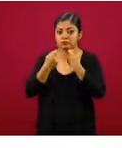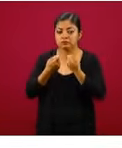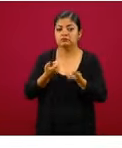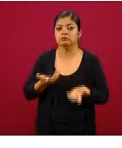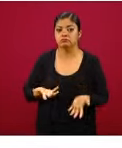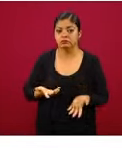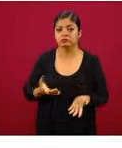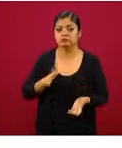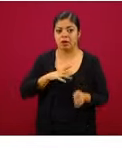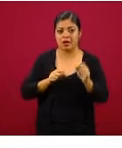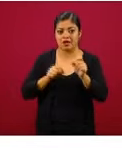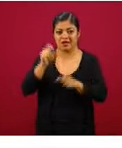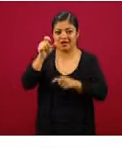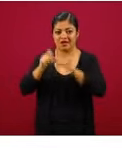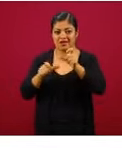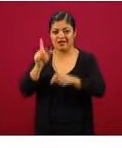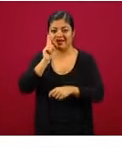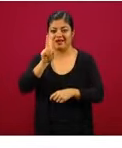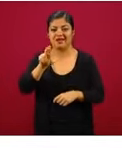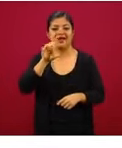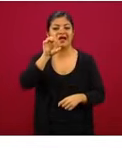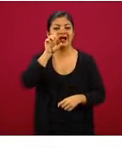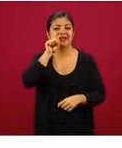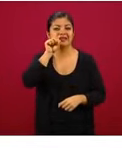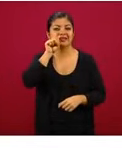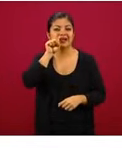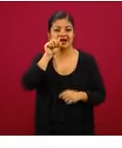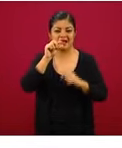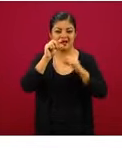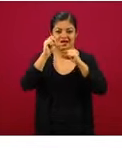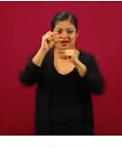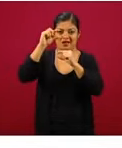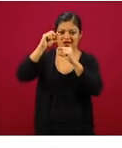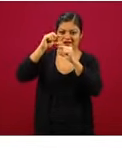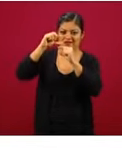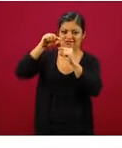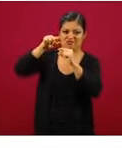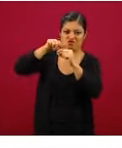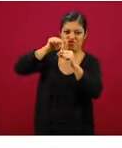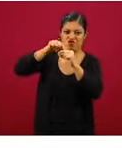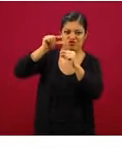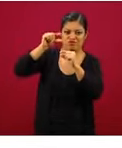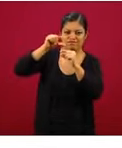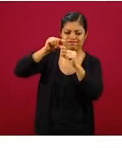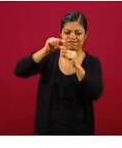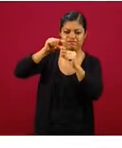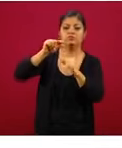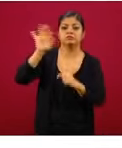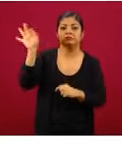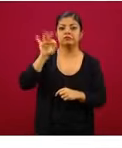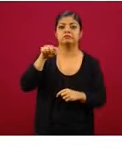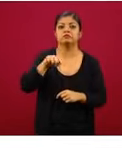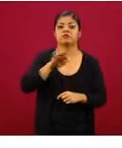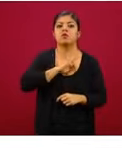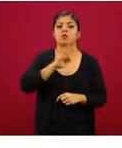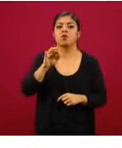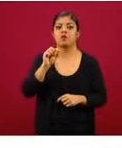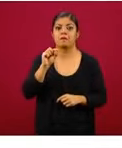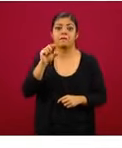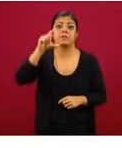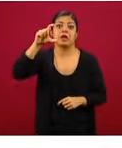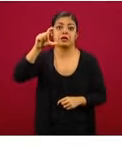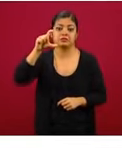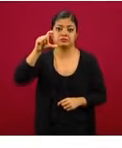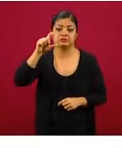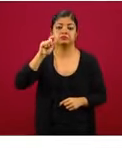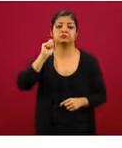las barras que tienen estos naranjas claros en la parte superior todavía pudieran en un momento determinado crecer hasta